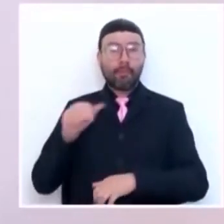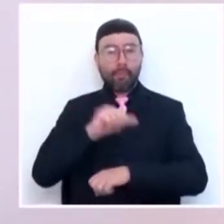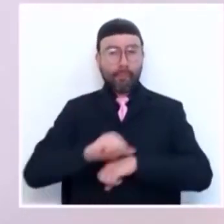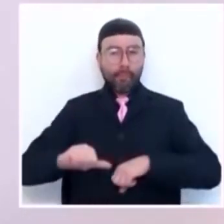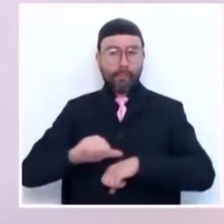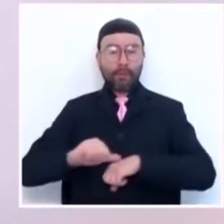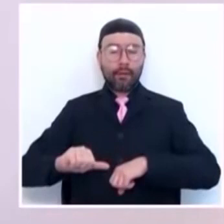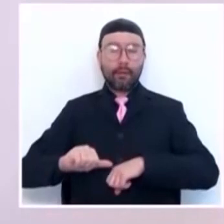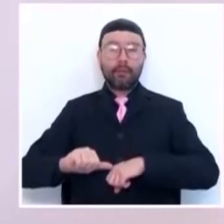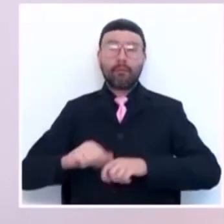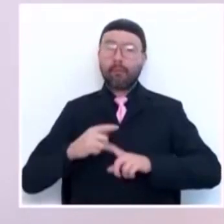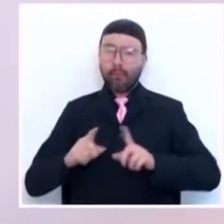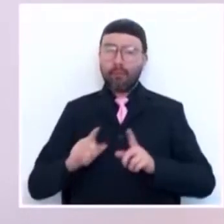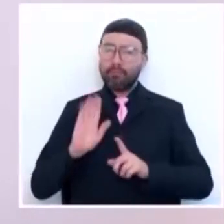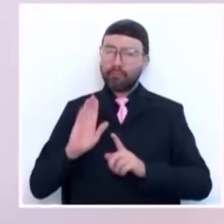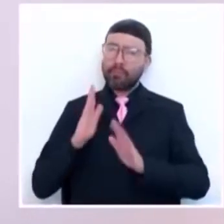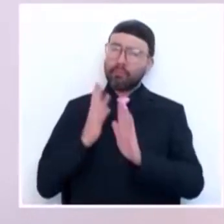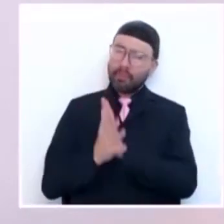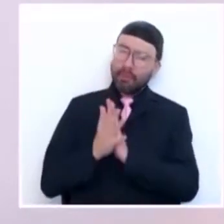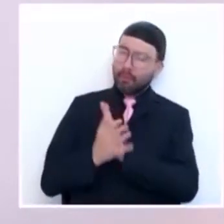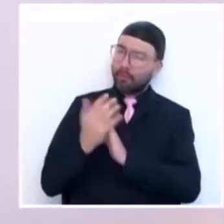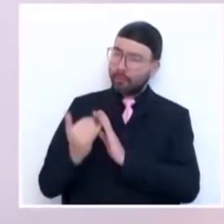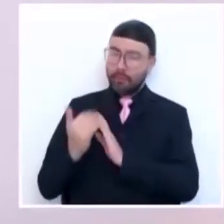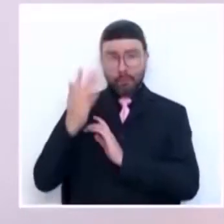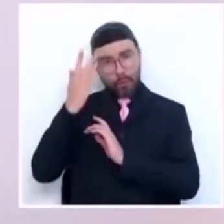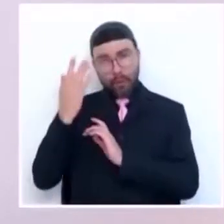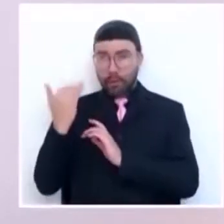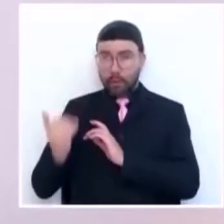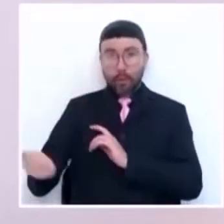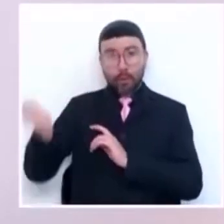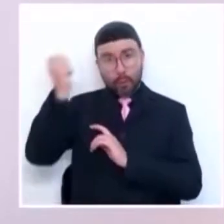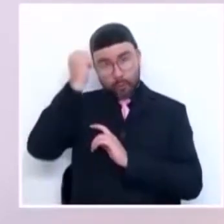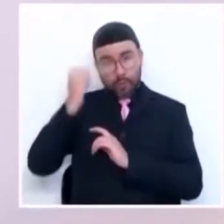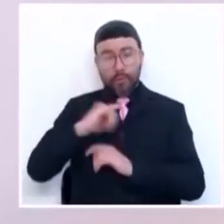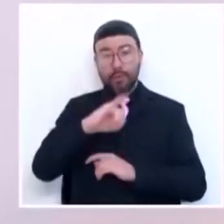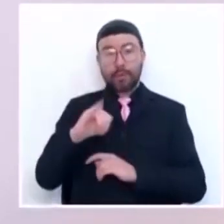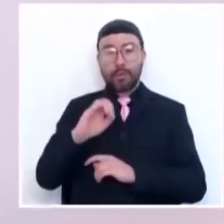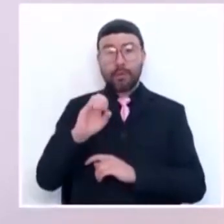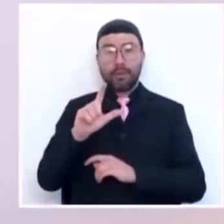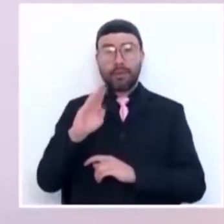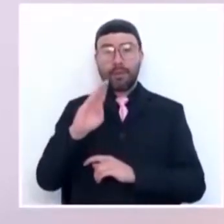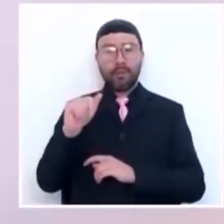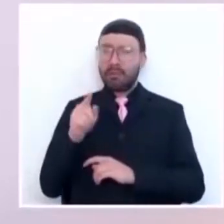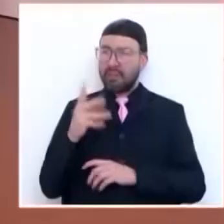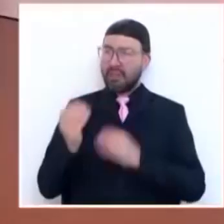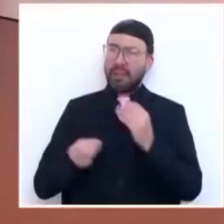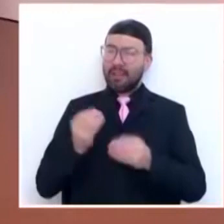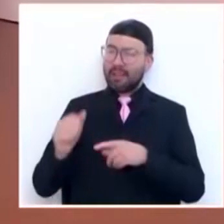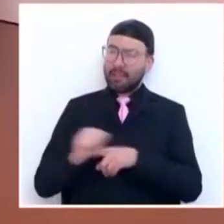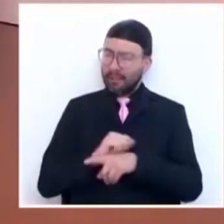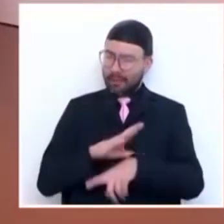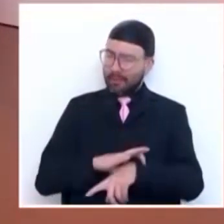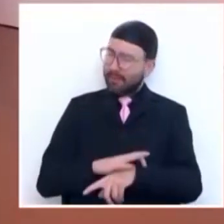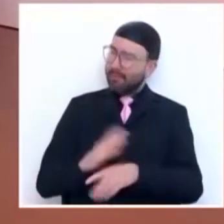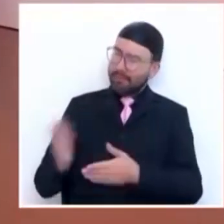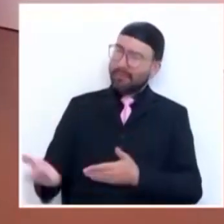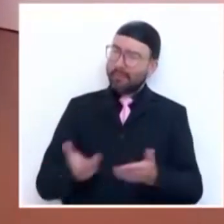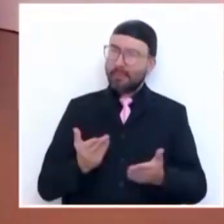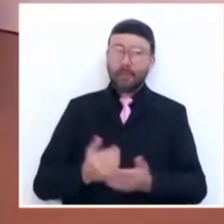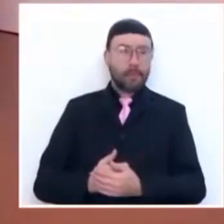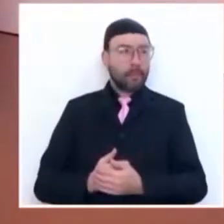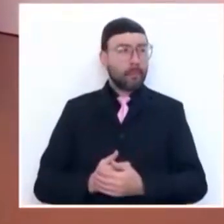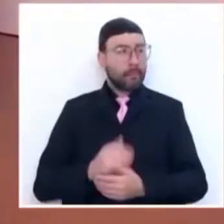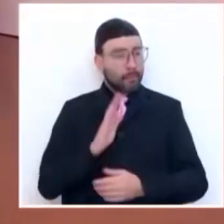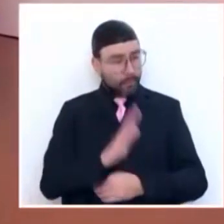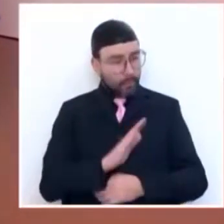pero ya les contaré por qué ahora es el maestro Yelva y qué hace desde la práctica médica. Maestro, bienvenido.